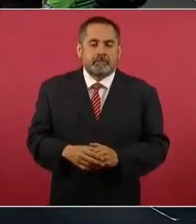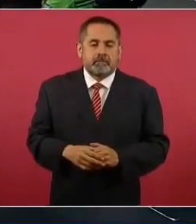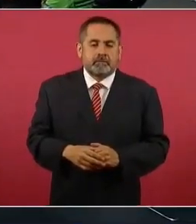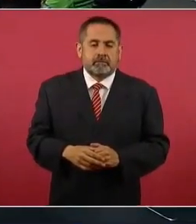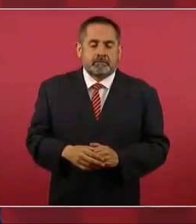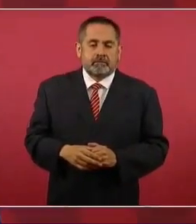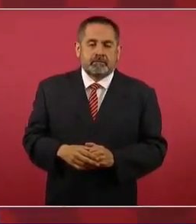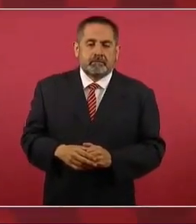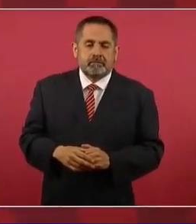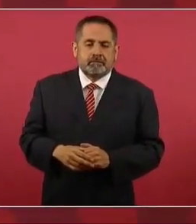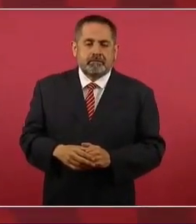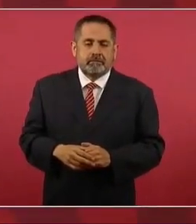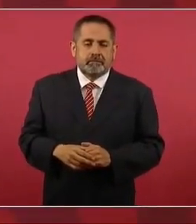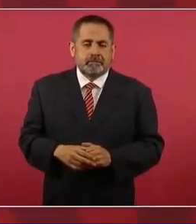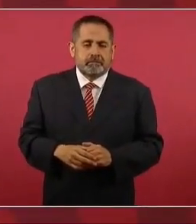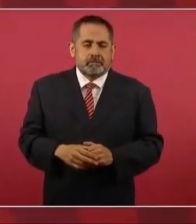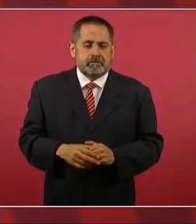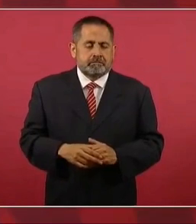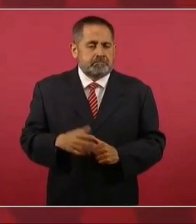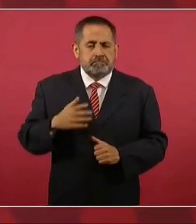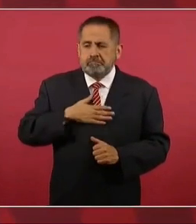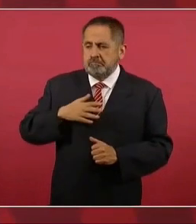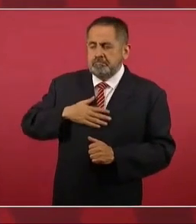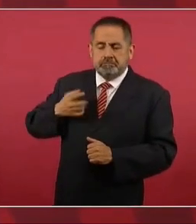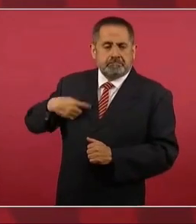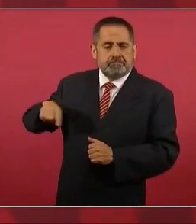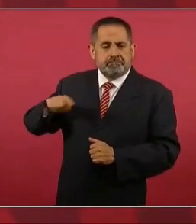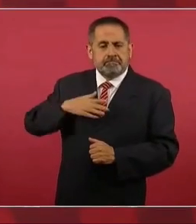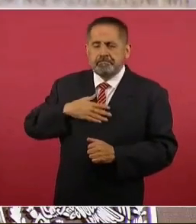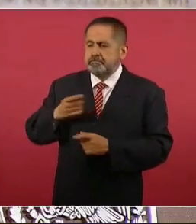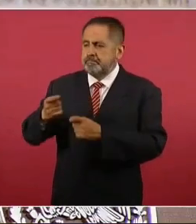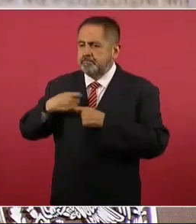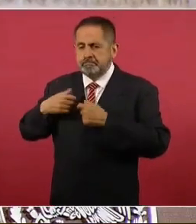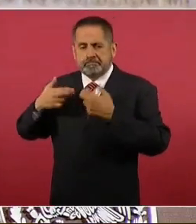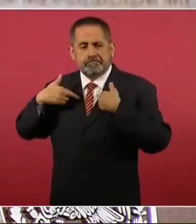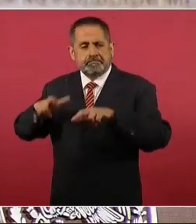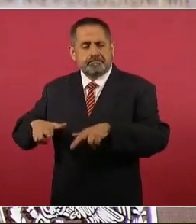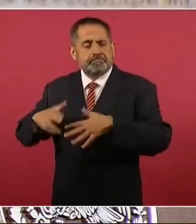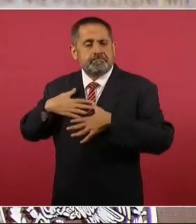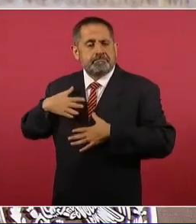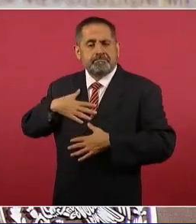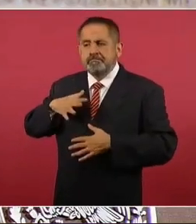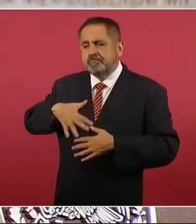que nosotros representamos, que es verdaderamente